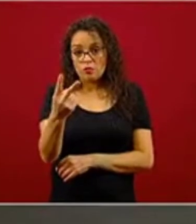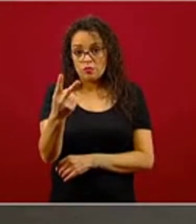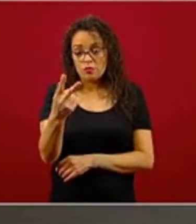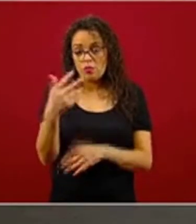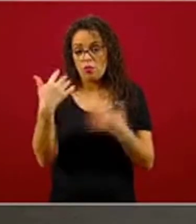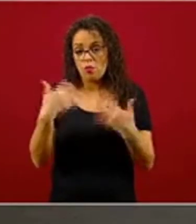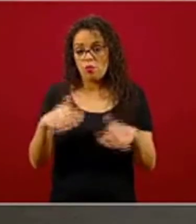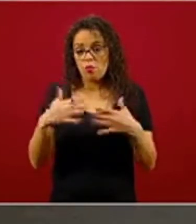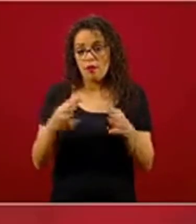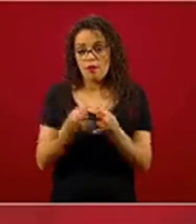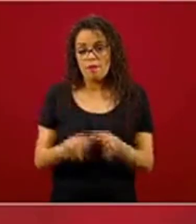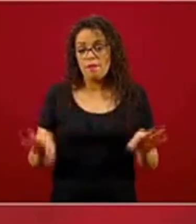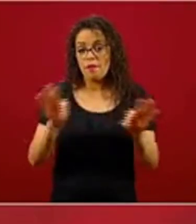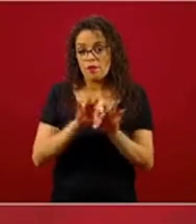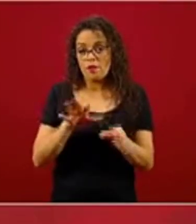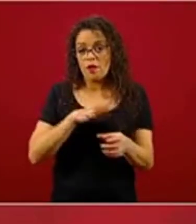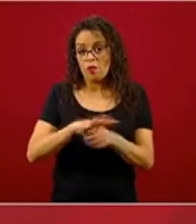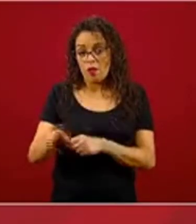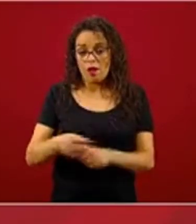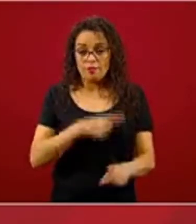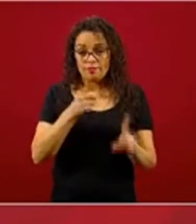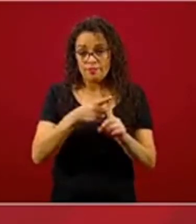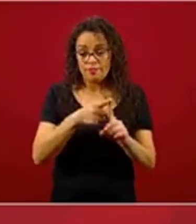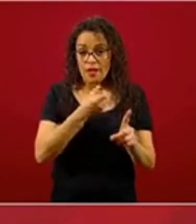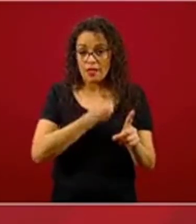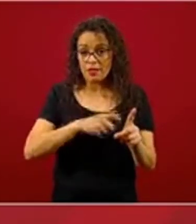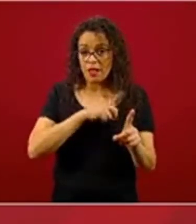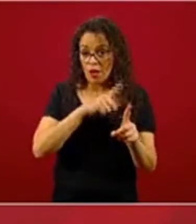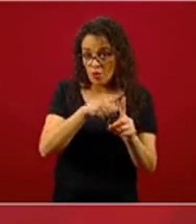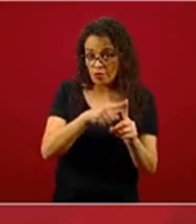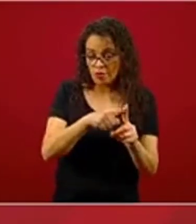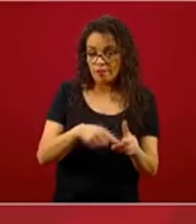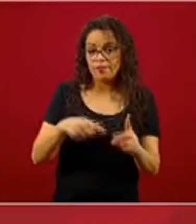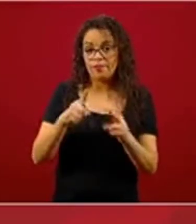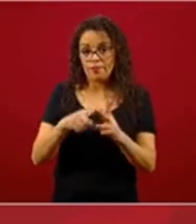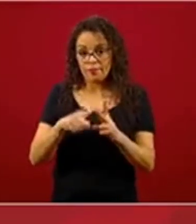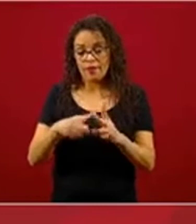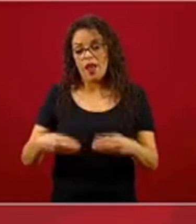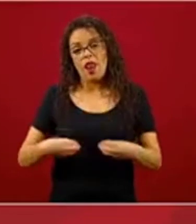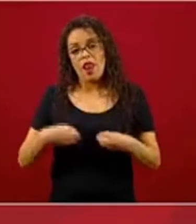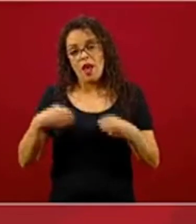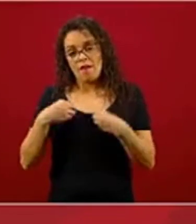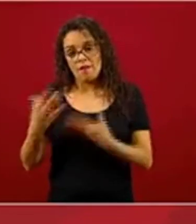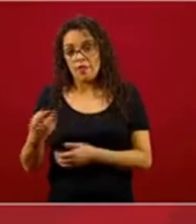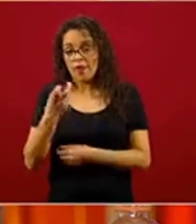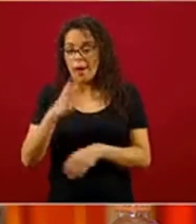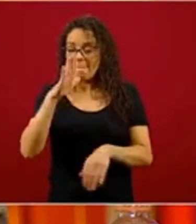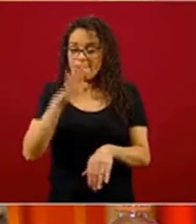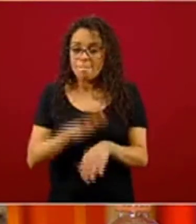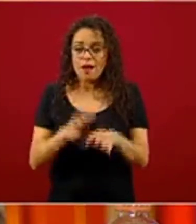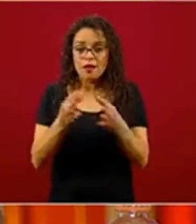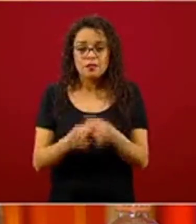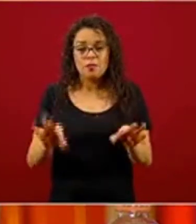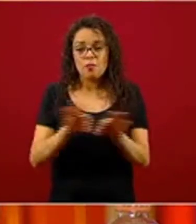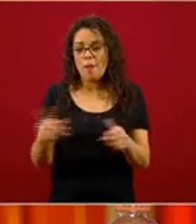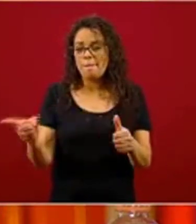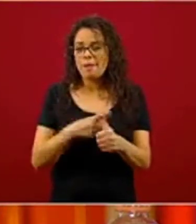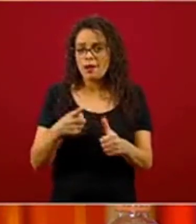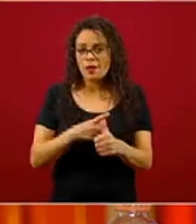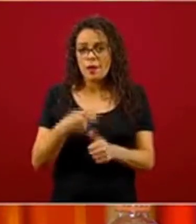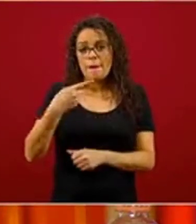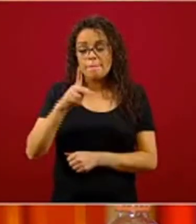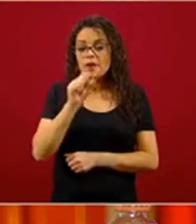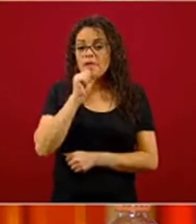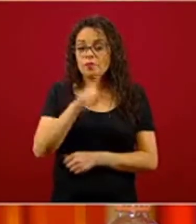la salud y la vida, que son lo prioritario, que quede clarísimo, son lo prioritario, pero también el bienestar